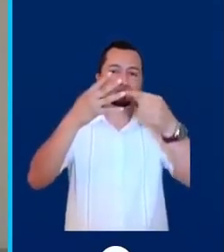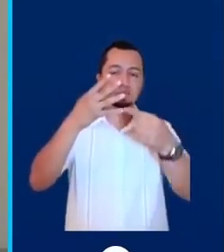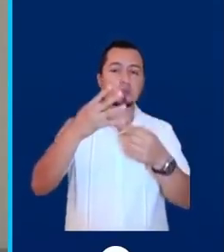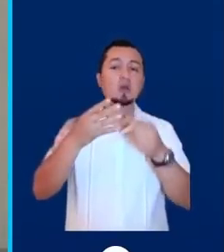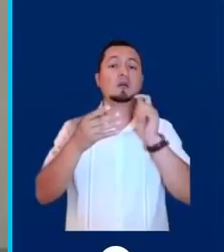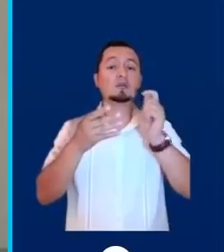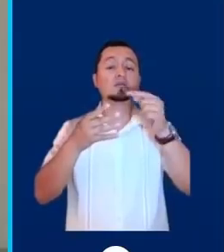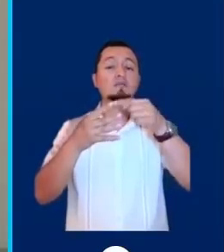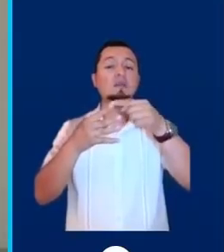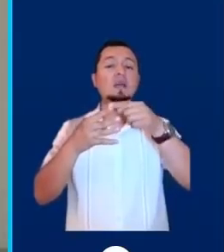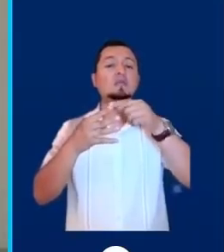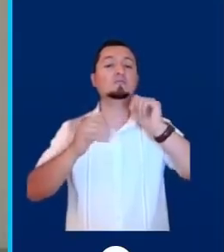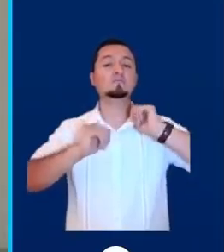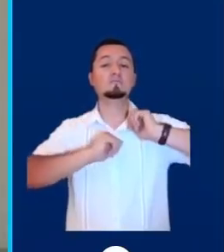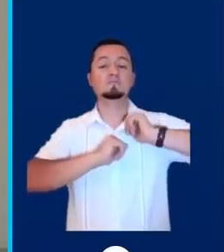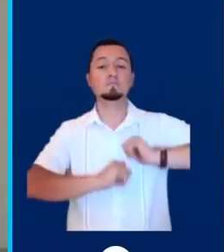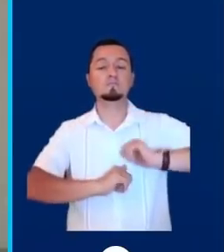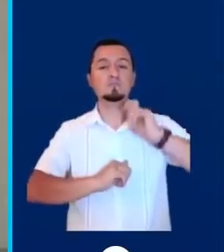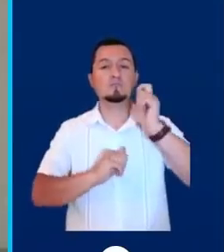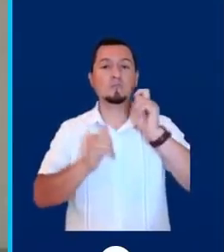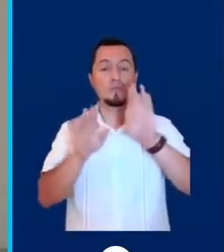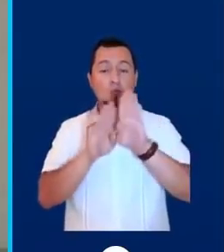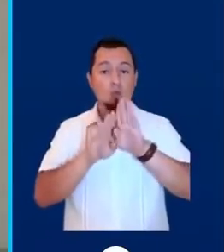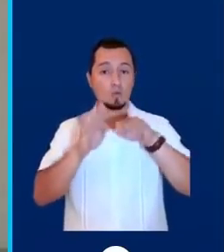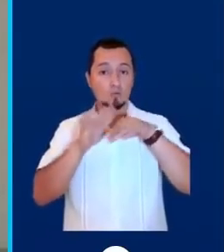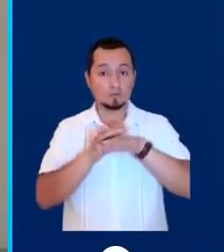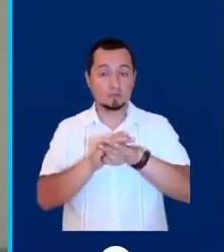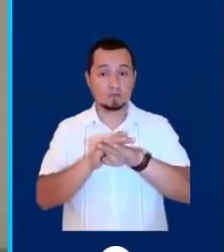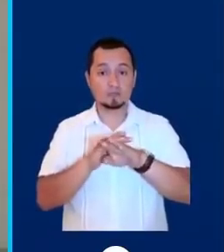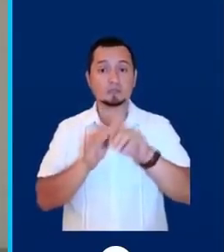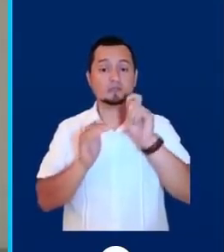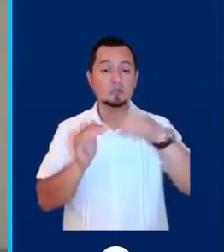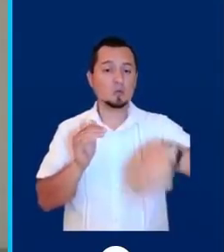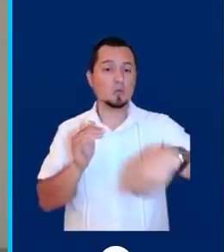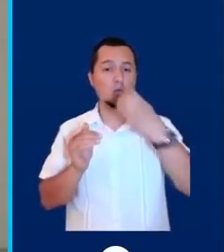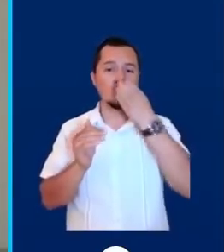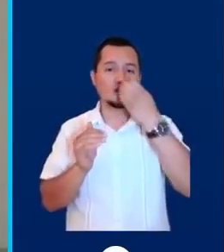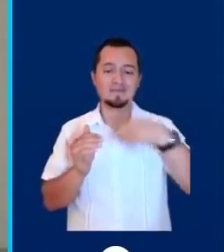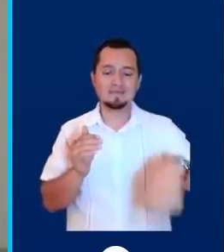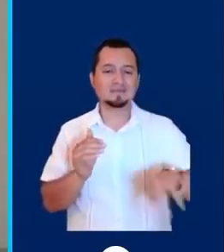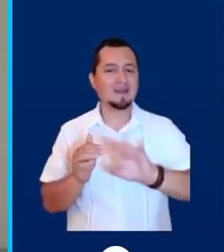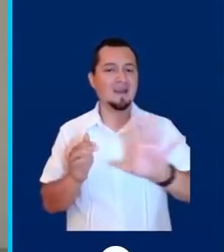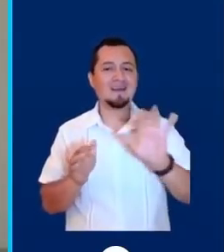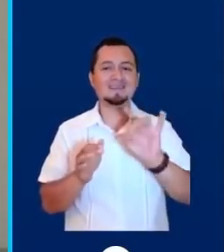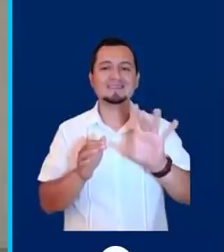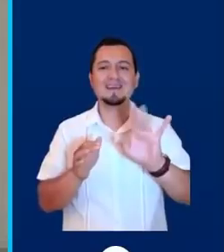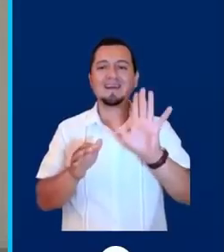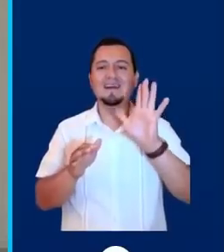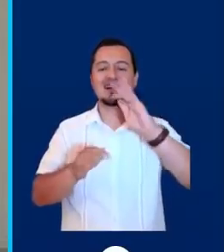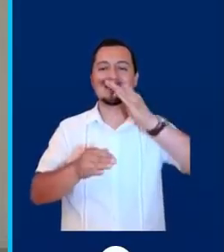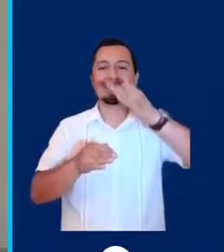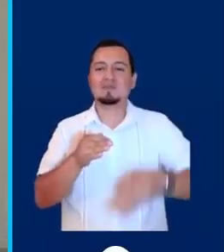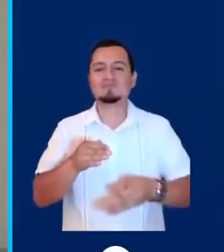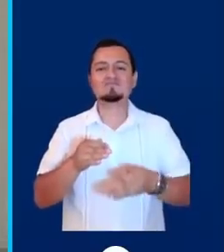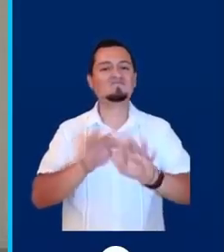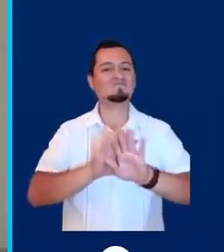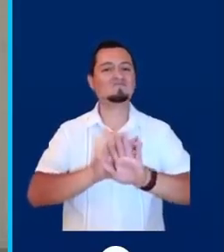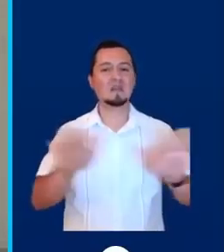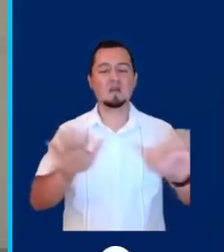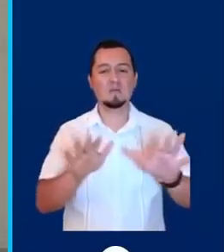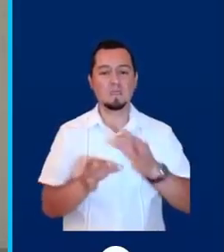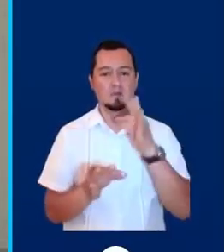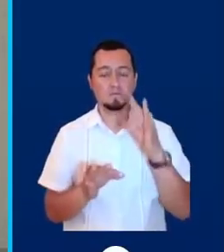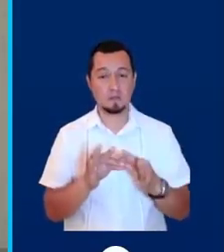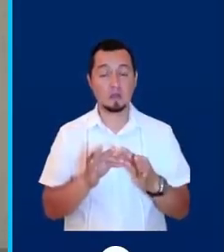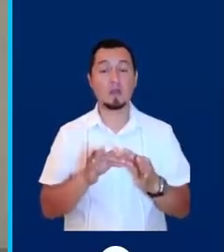el reforzamiento de la presencialidad ya desde el cierre de este ciclo escolar. Es decir, hoy en lo que vamos a anunciar